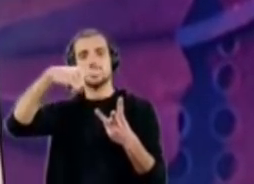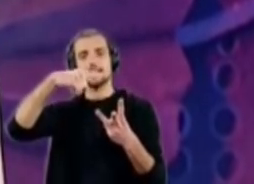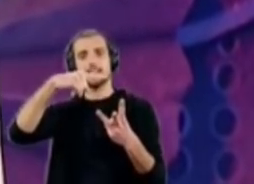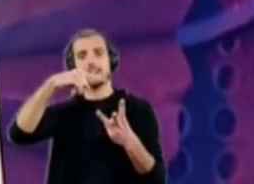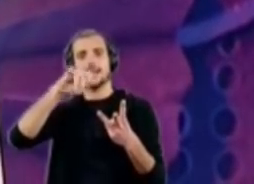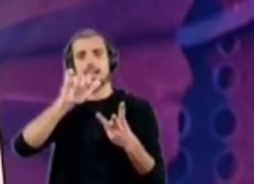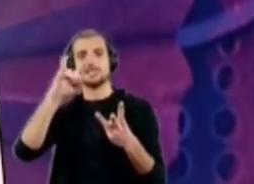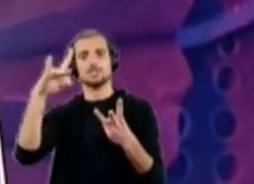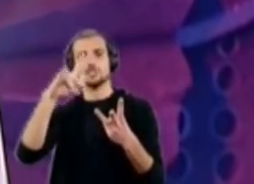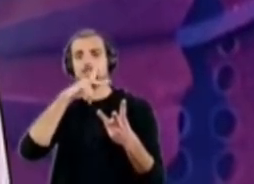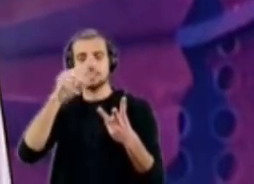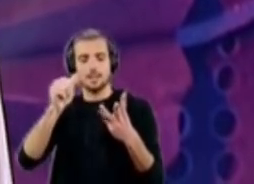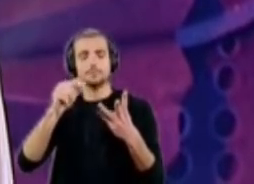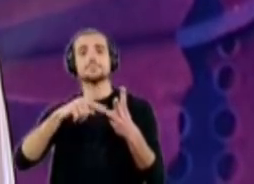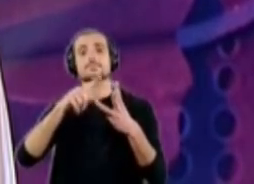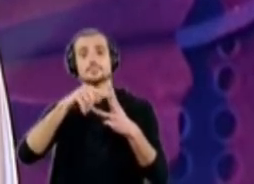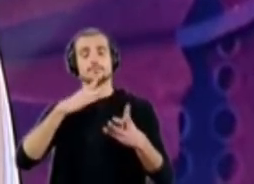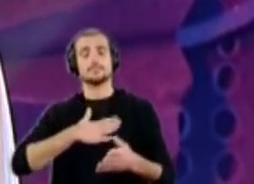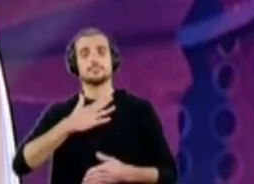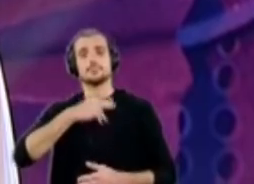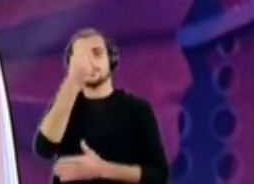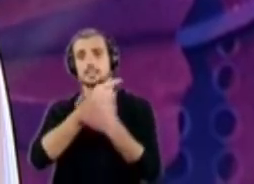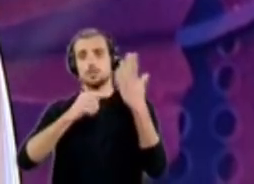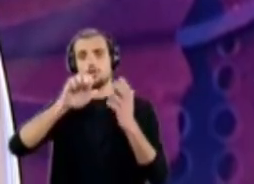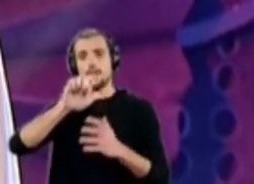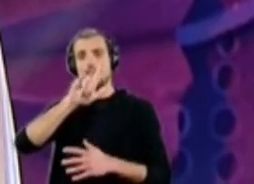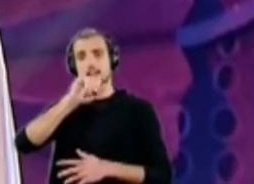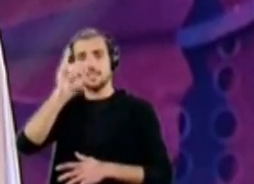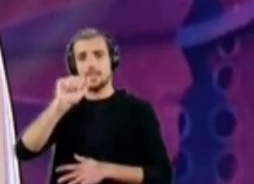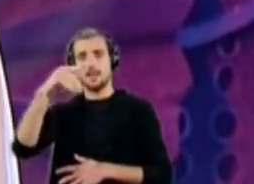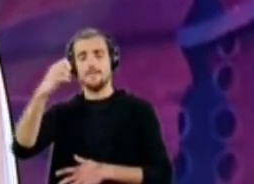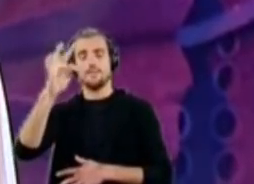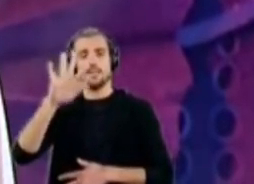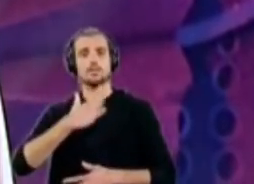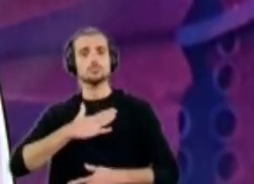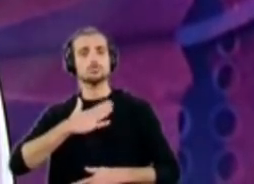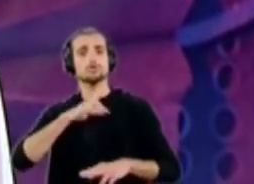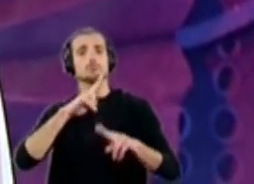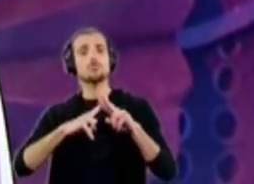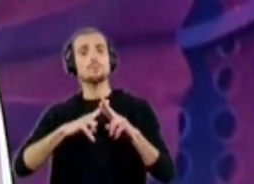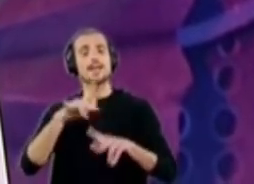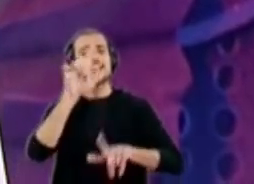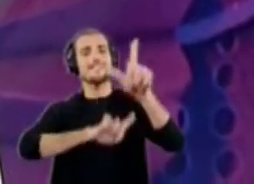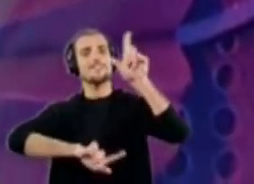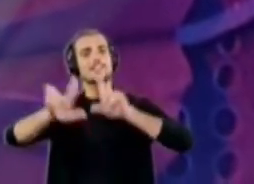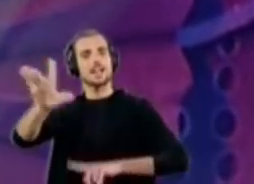Vélez. Diseño de Elizabeth Herrera Suárez. El título, El viaje del alma.